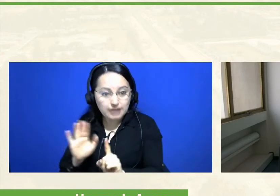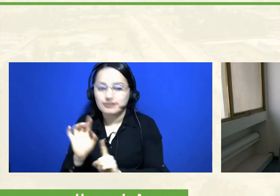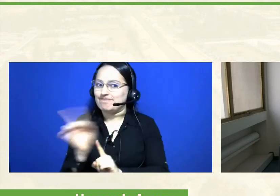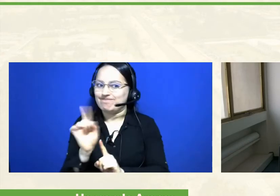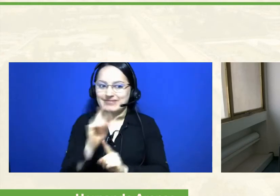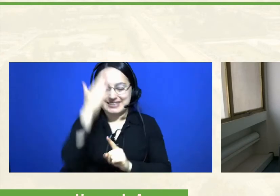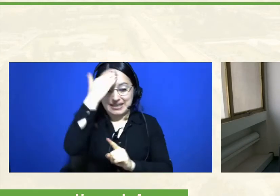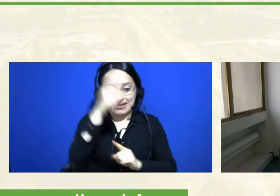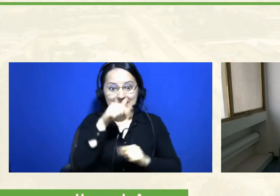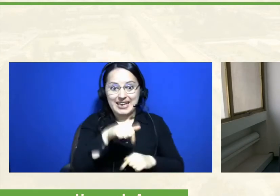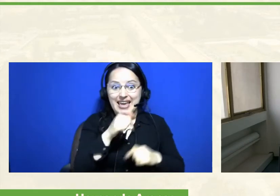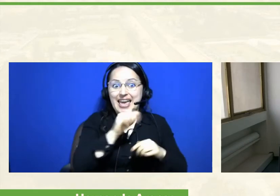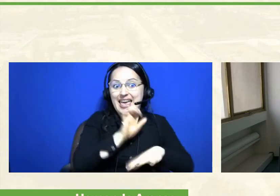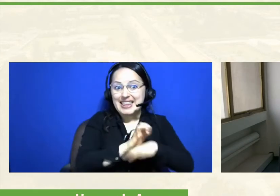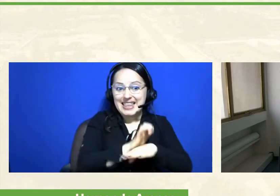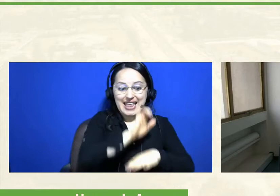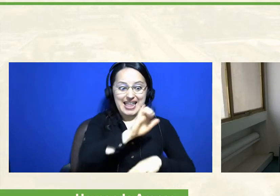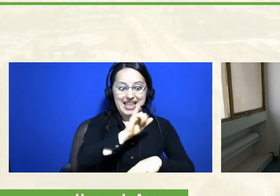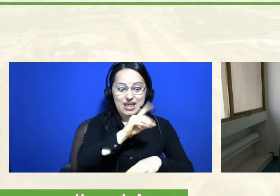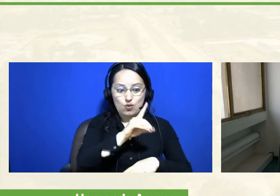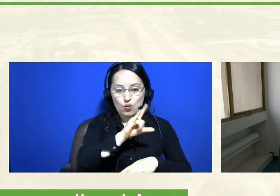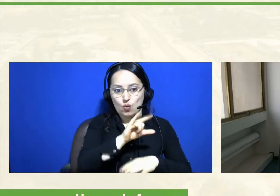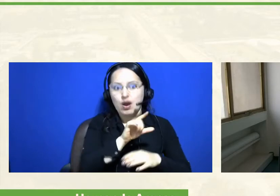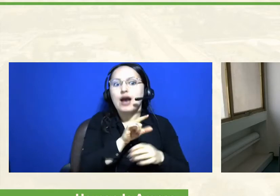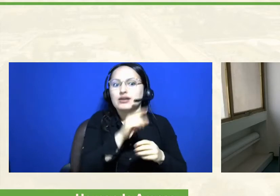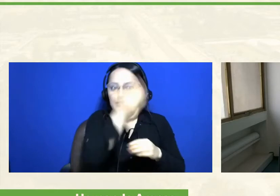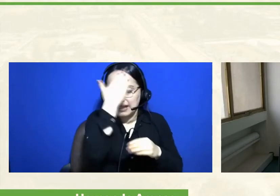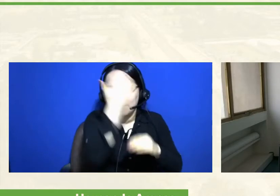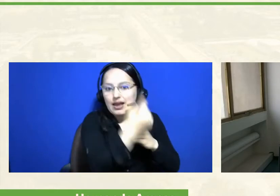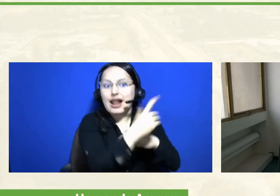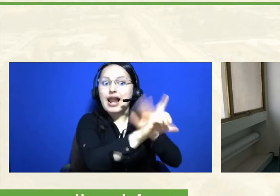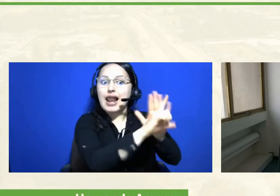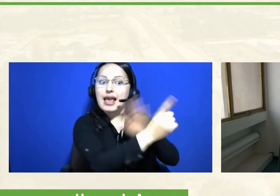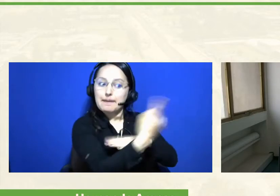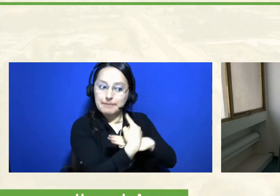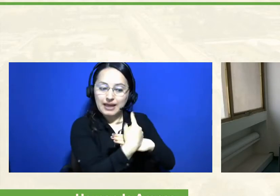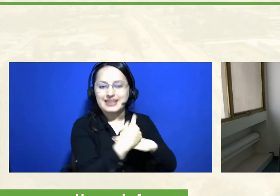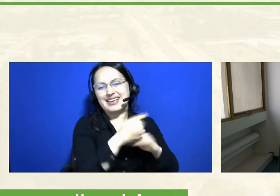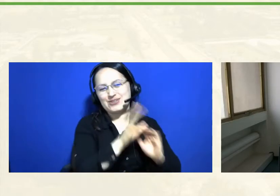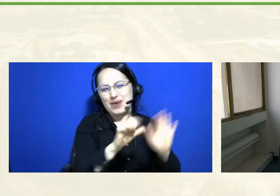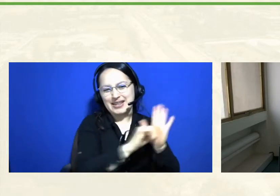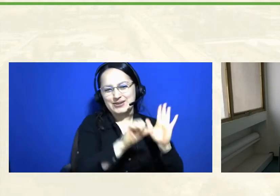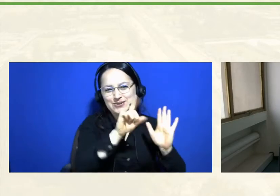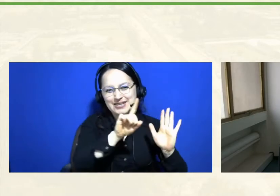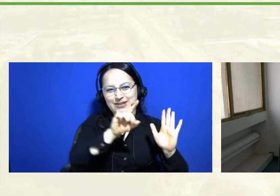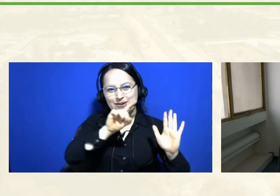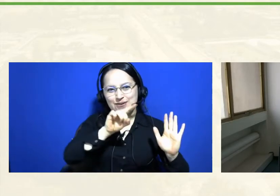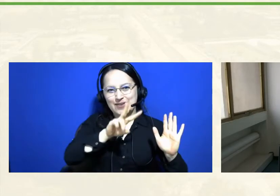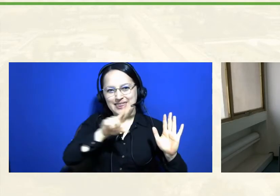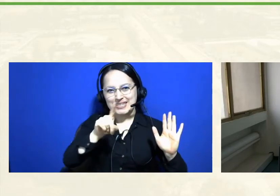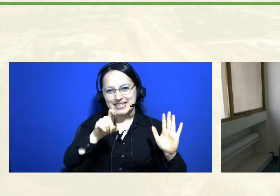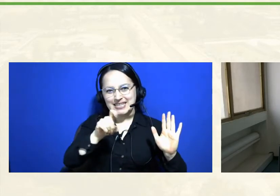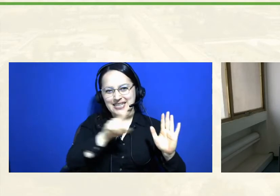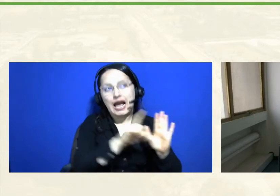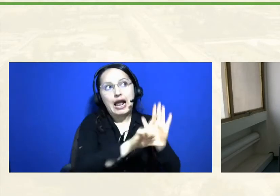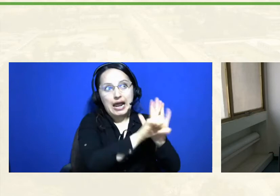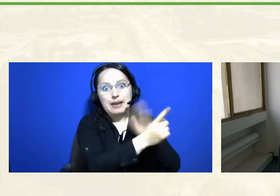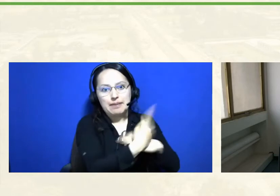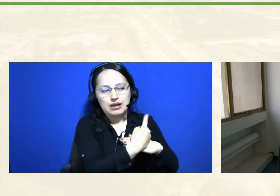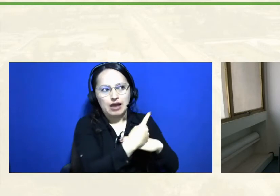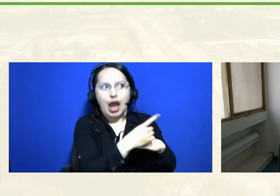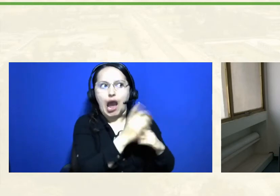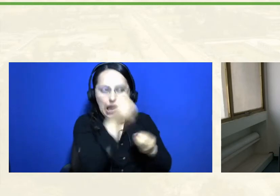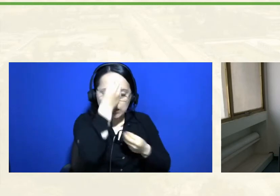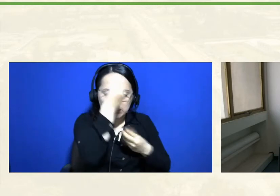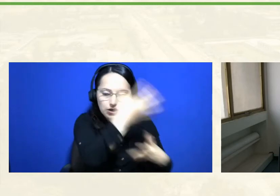IDU realmente instrumentaliza ese mandato de la ley del artículo 126 y cómo los propietarios de los